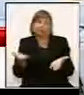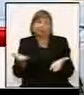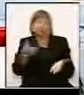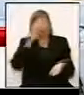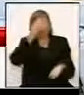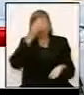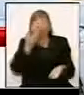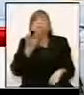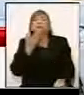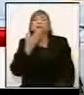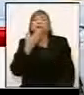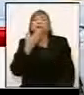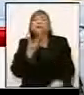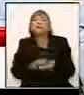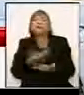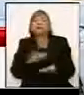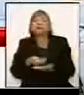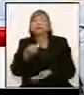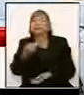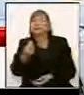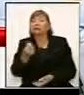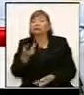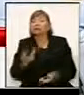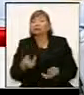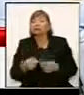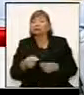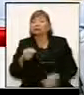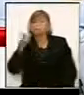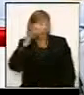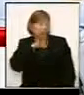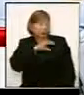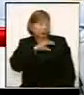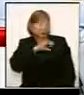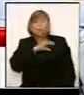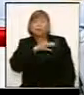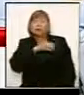han comprado en la zona comercial? Chilenos.